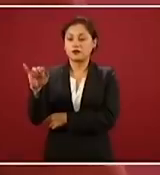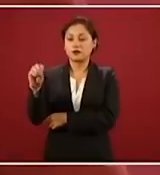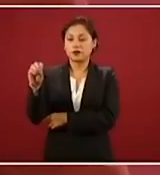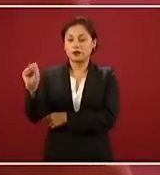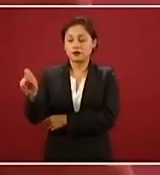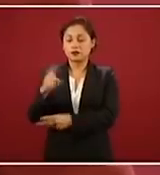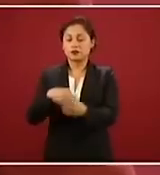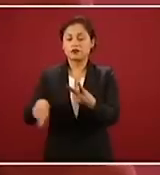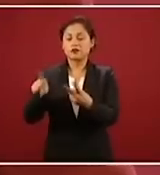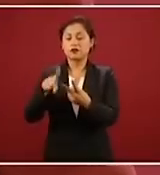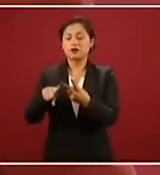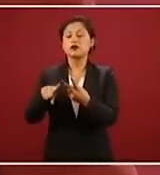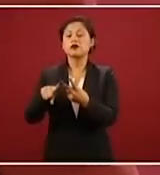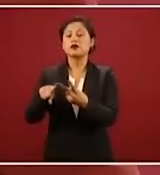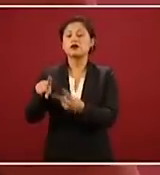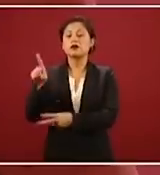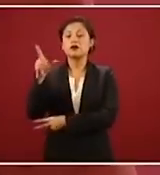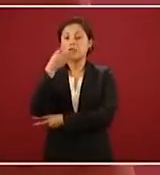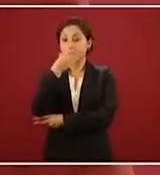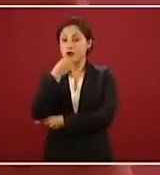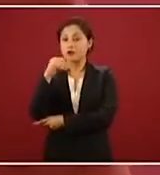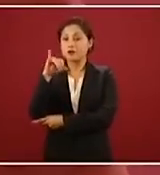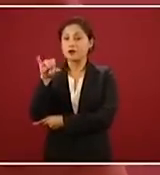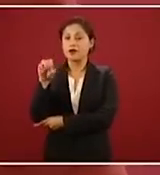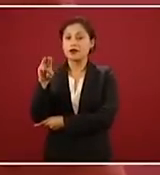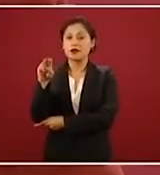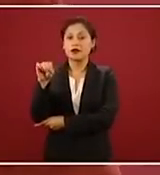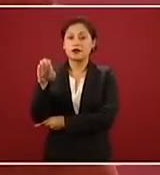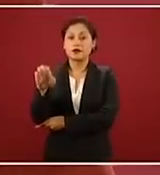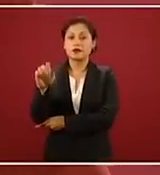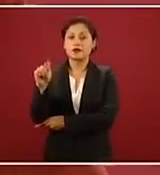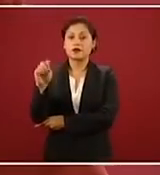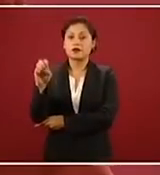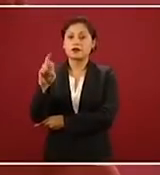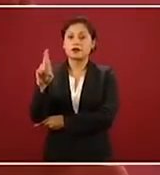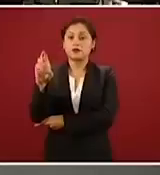Jaime Torres Bodet.